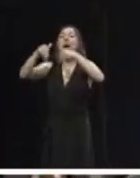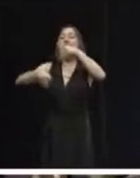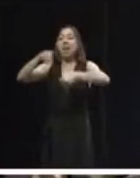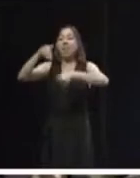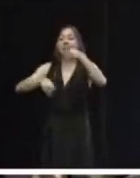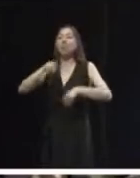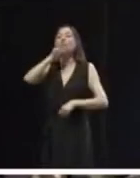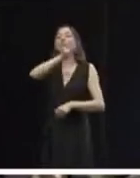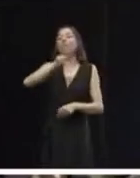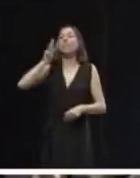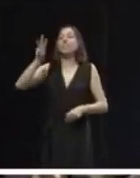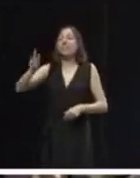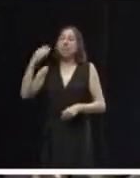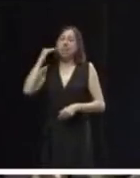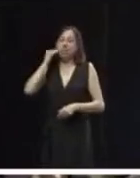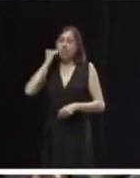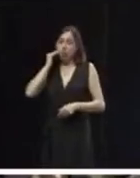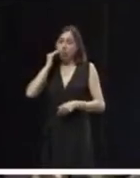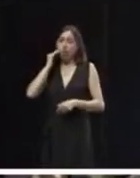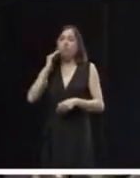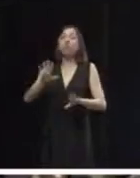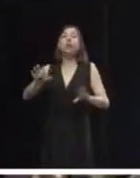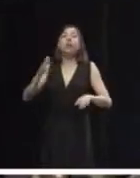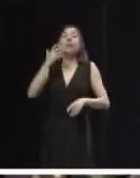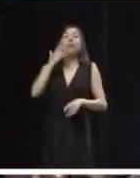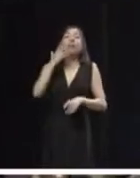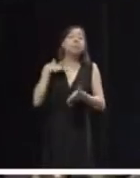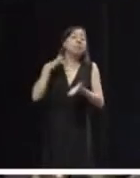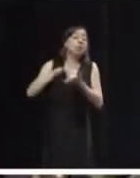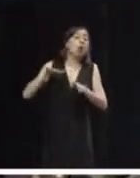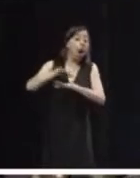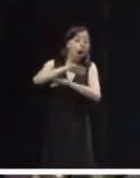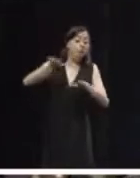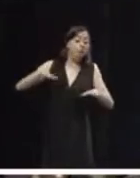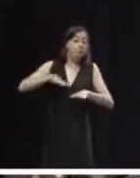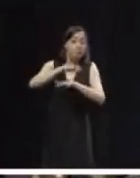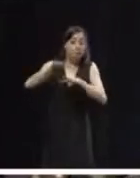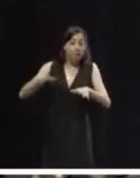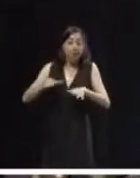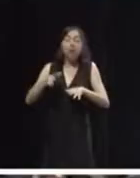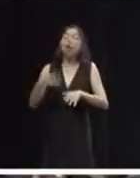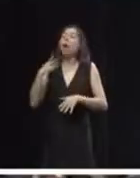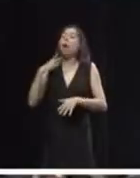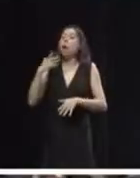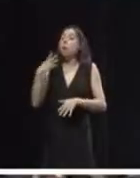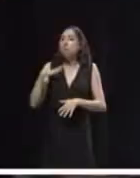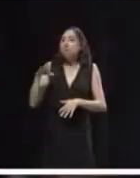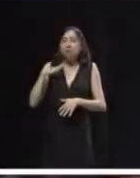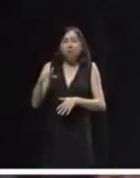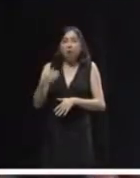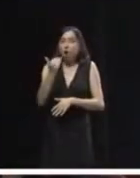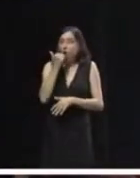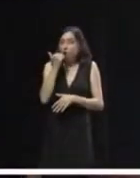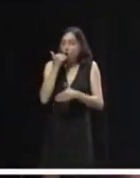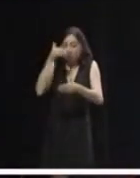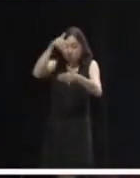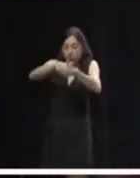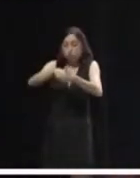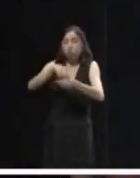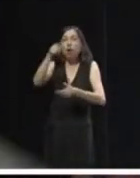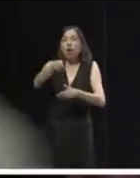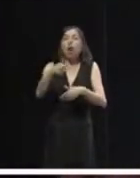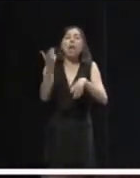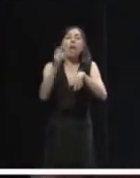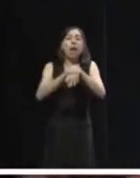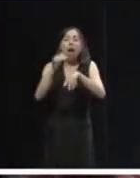el 23 de julio. Que si estáis en la playa, votéis por correo, que habléis con vuestros amigos, con vuestras